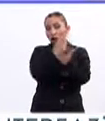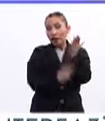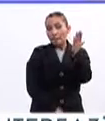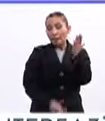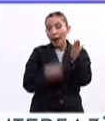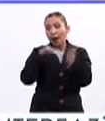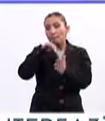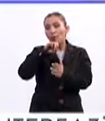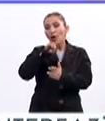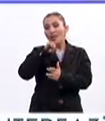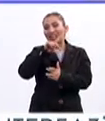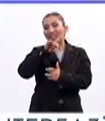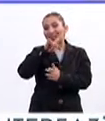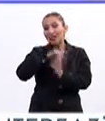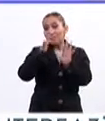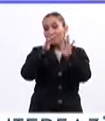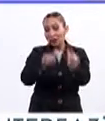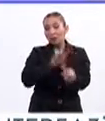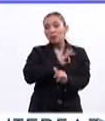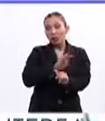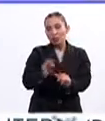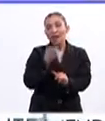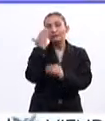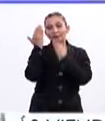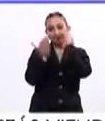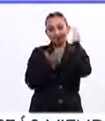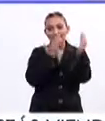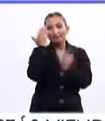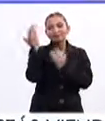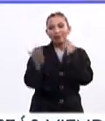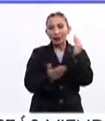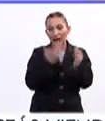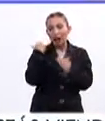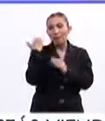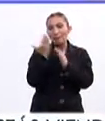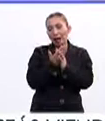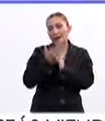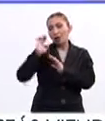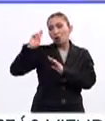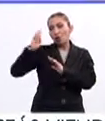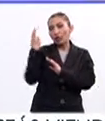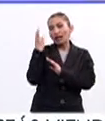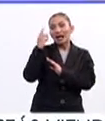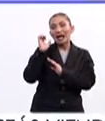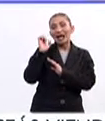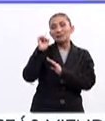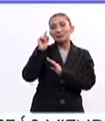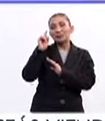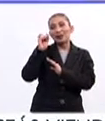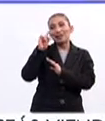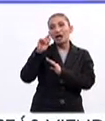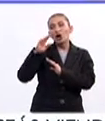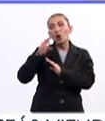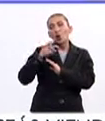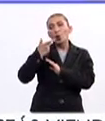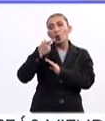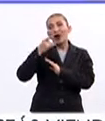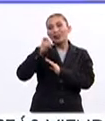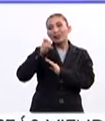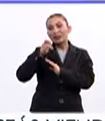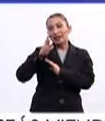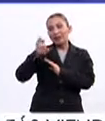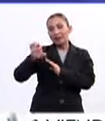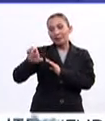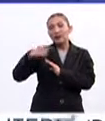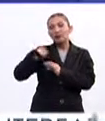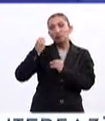movilidad de Francia pudo realizar parte de sus estudios en la Universidad de SPD Poitiers. Muy buenos días, es